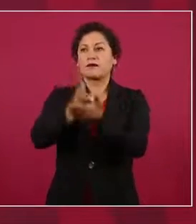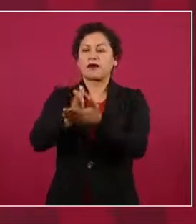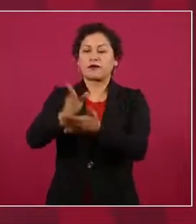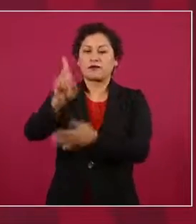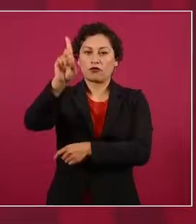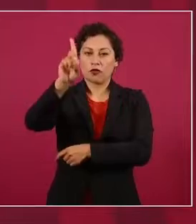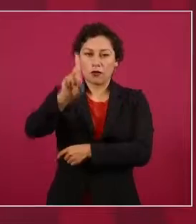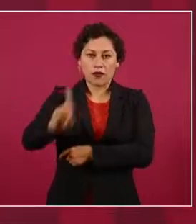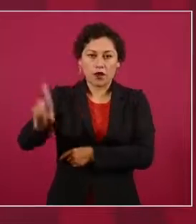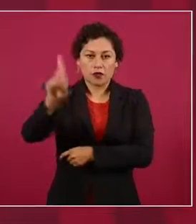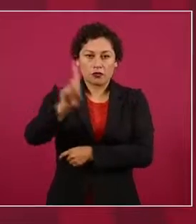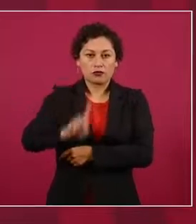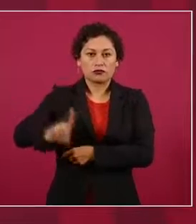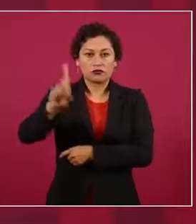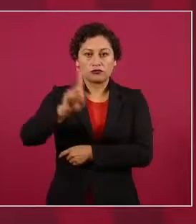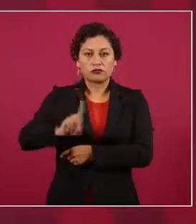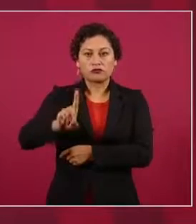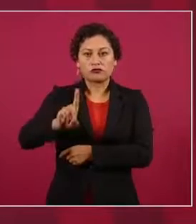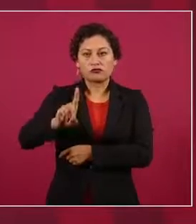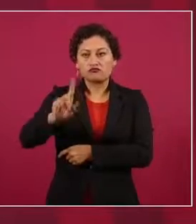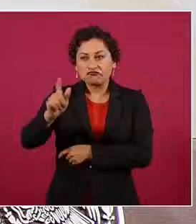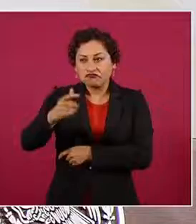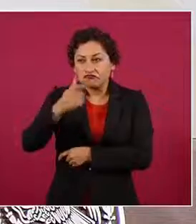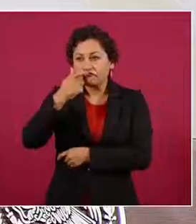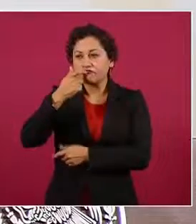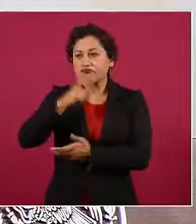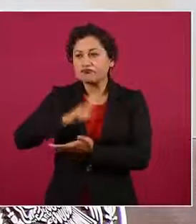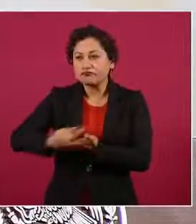Hacer lo propio,